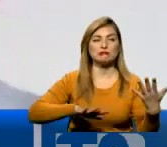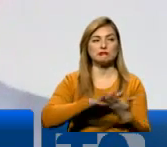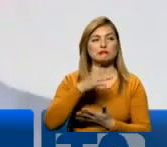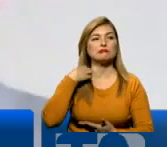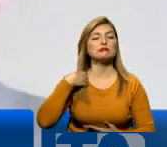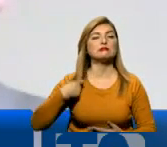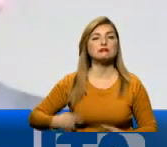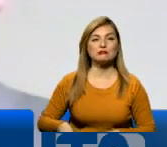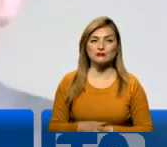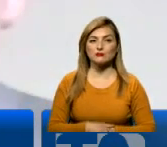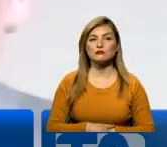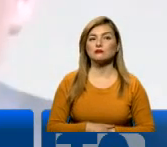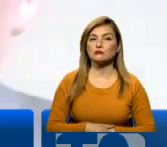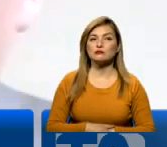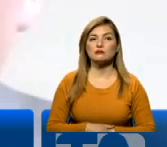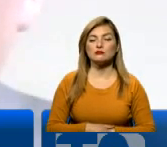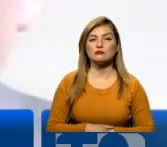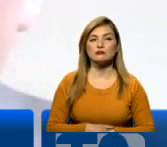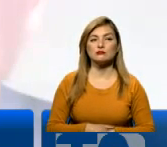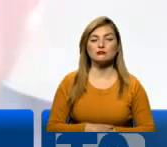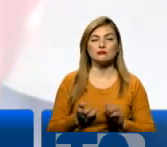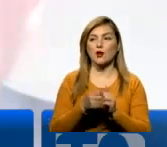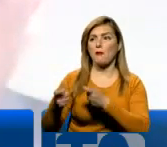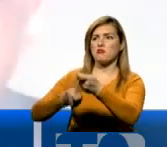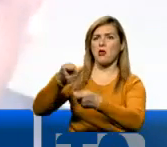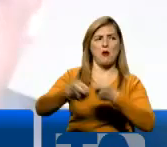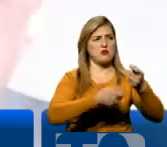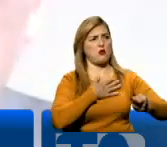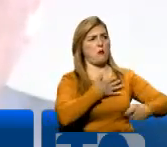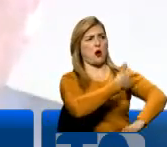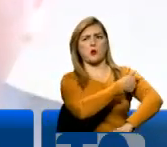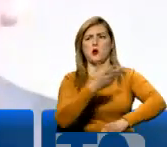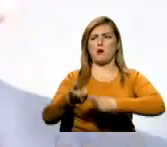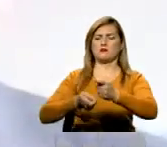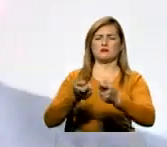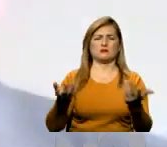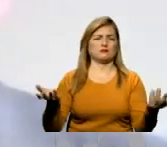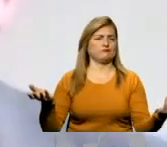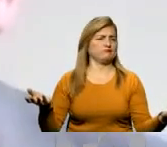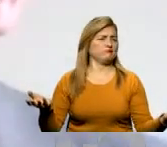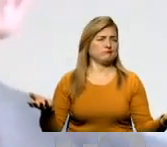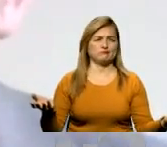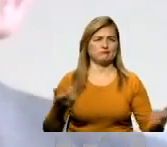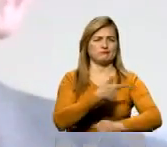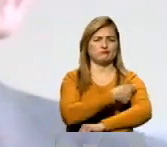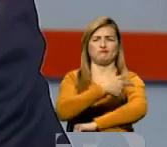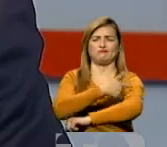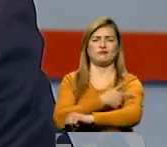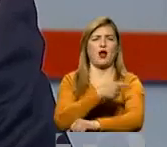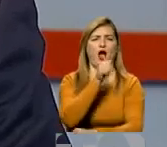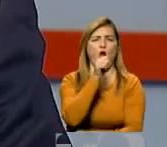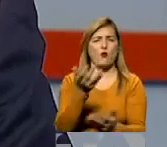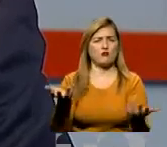Y entonces van a aparecer un montón de vendedores de vacuna que lo que van a terminar es inyectando a la gente agua.